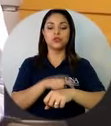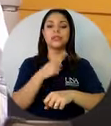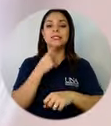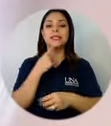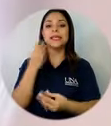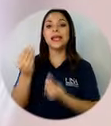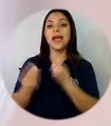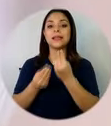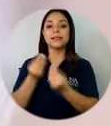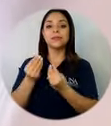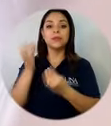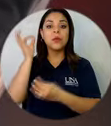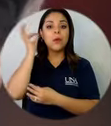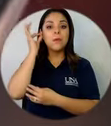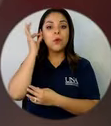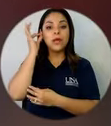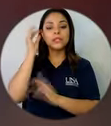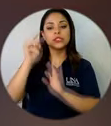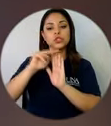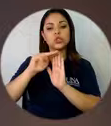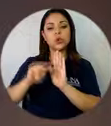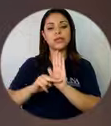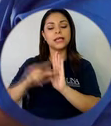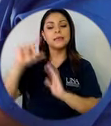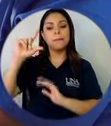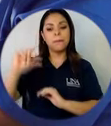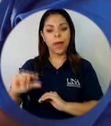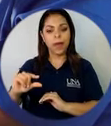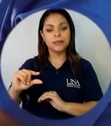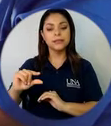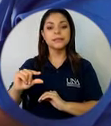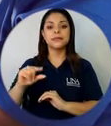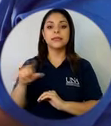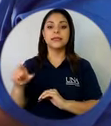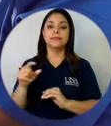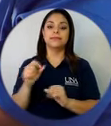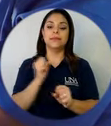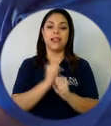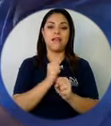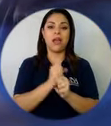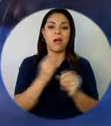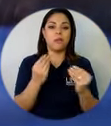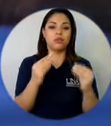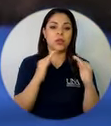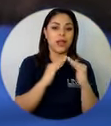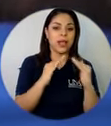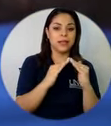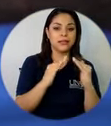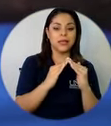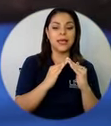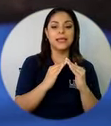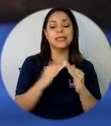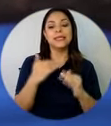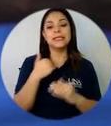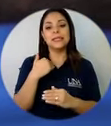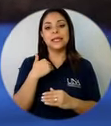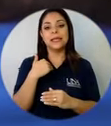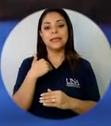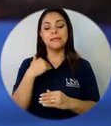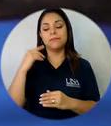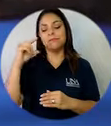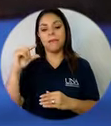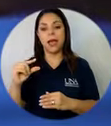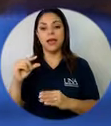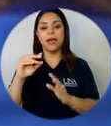y es qué hacemos con mujeres con baja calificación educativa que realizan gran cantidad del trabajo de cuidado en el hogar y que